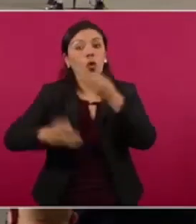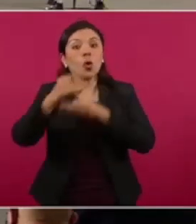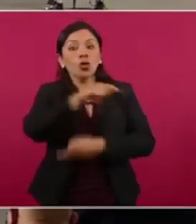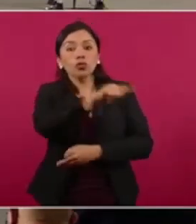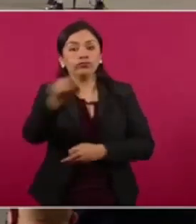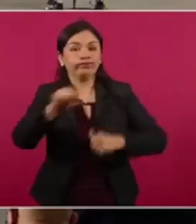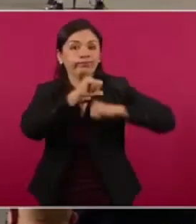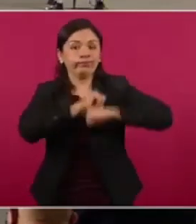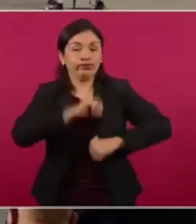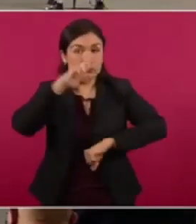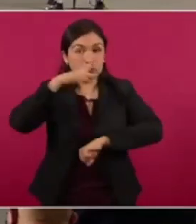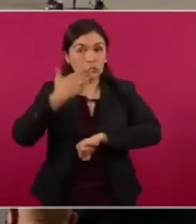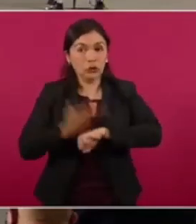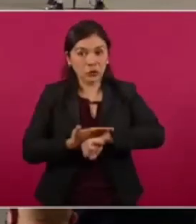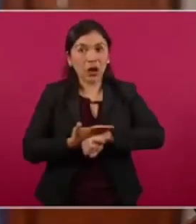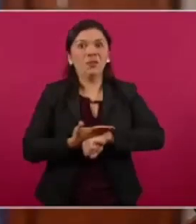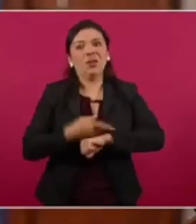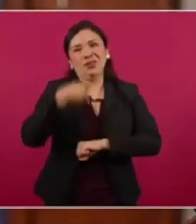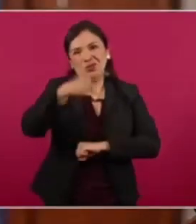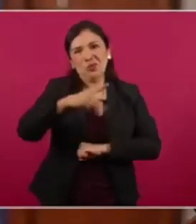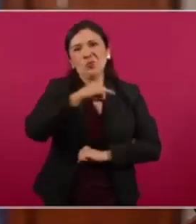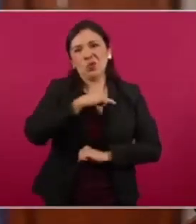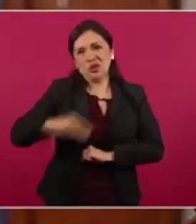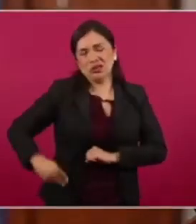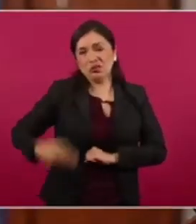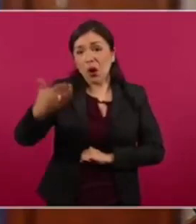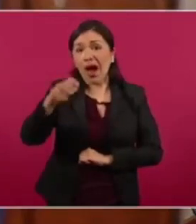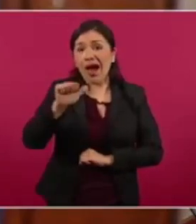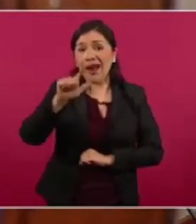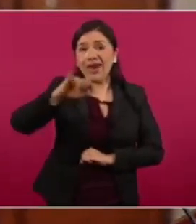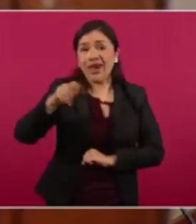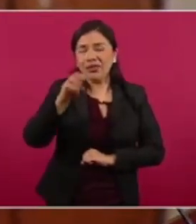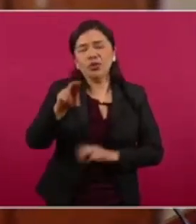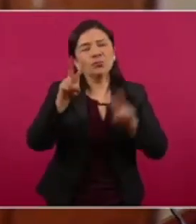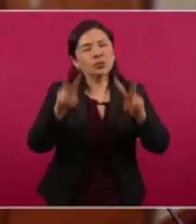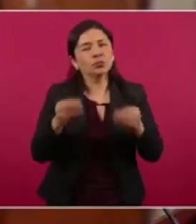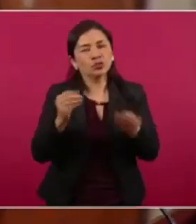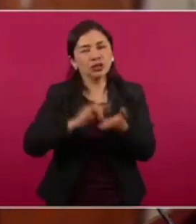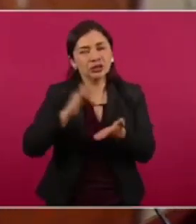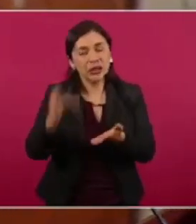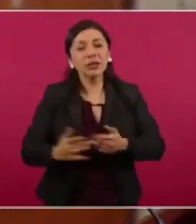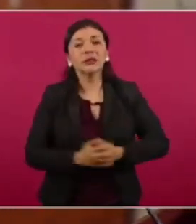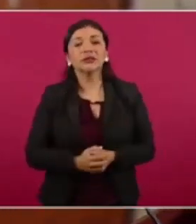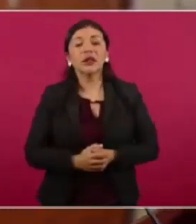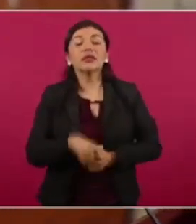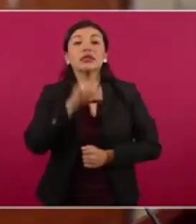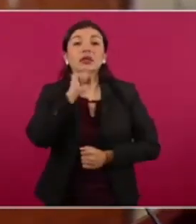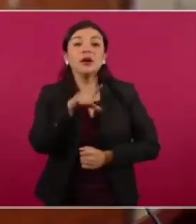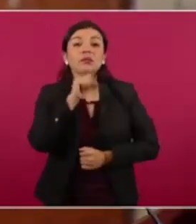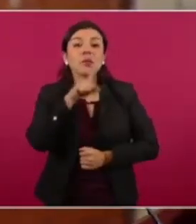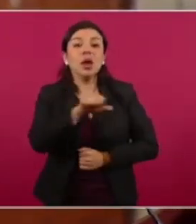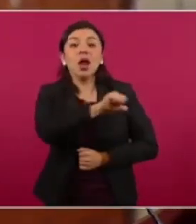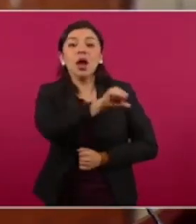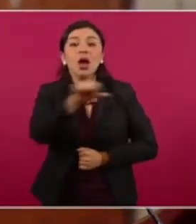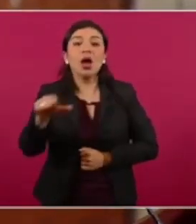autoridades municipales, Alejandro, muchas gracias, y a las